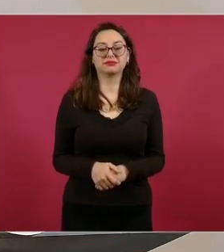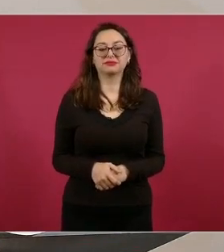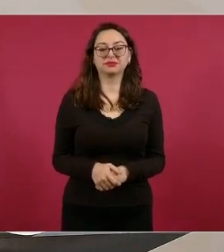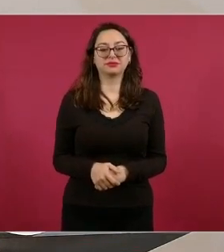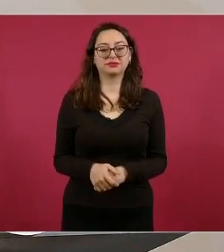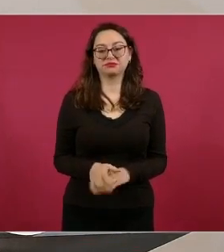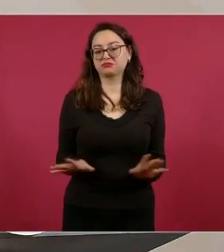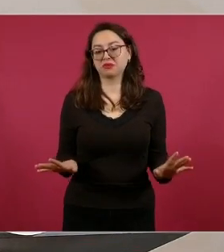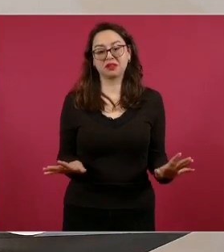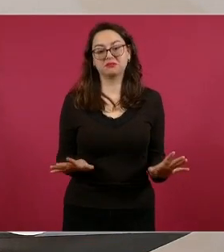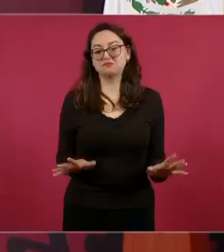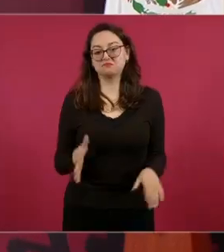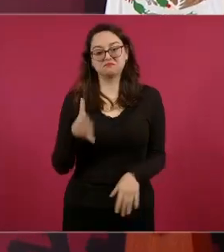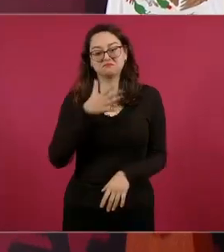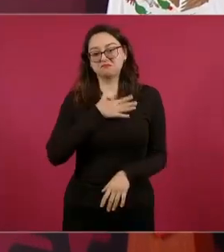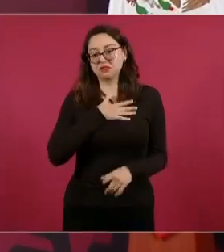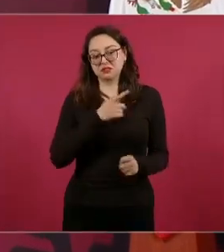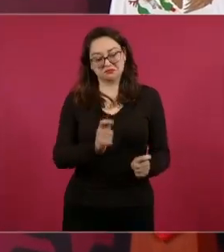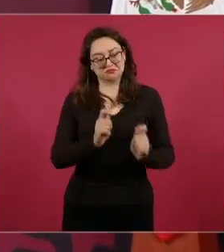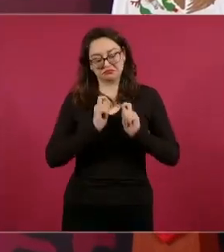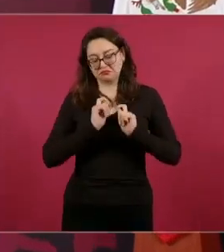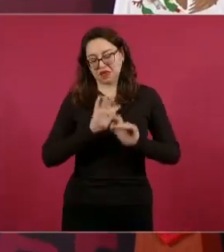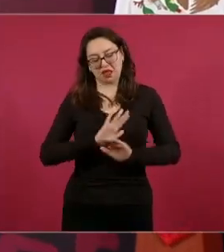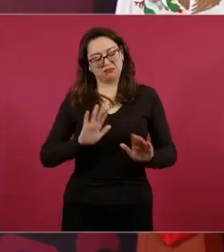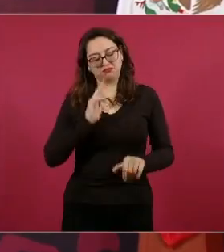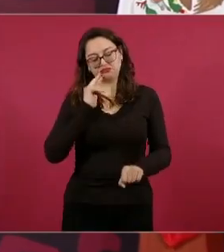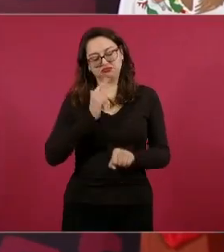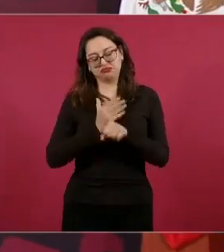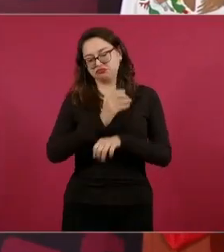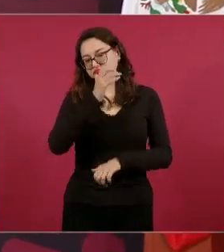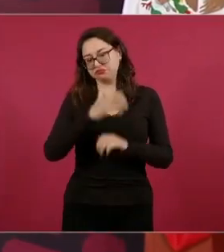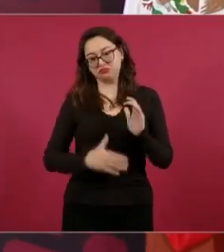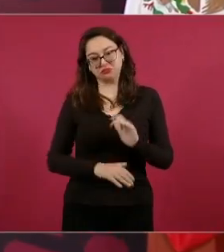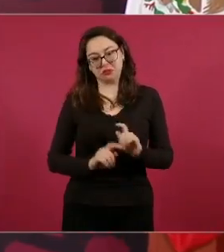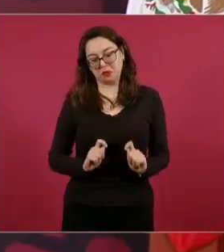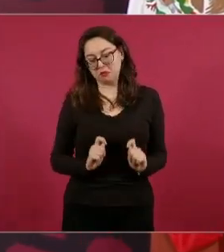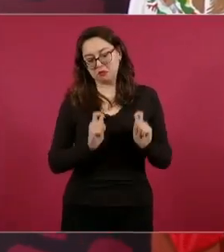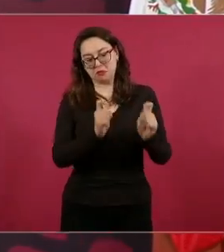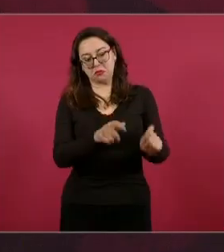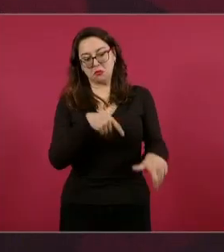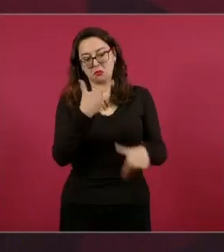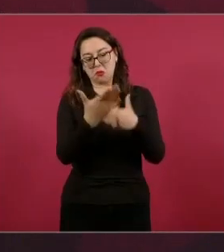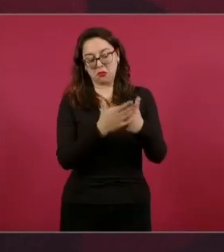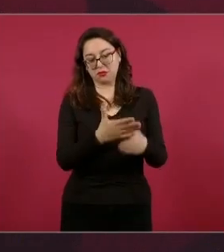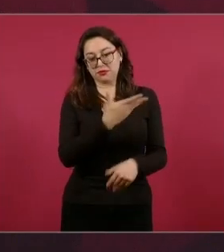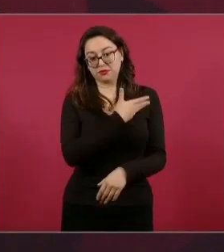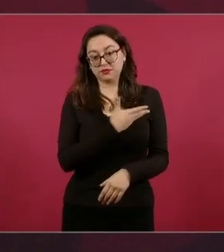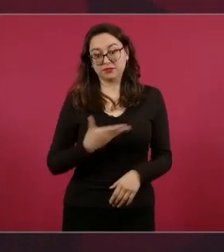ya para concluir mi mandato, y falta menos,